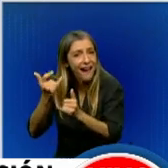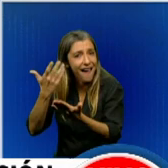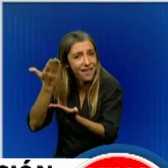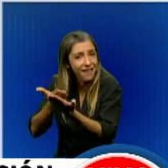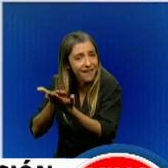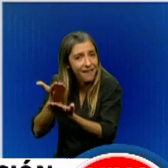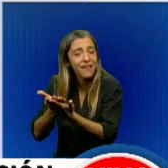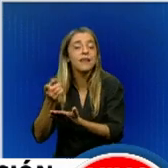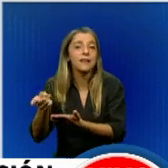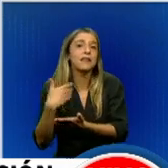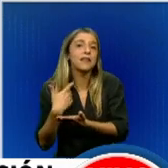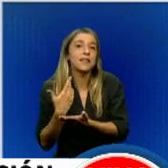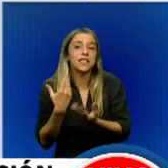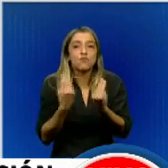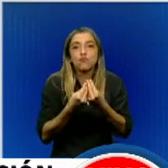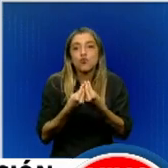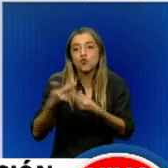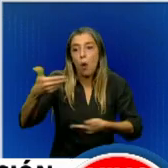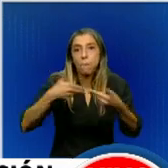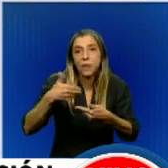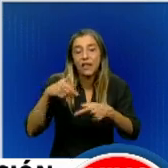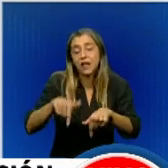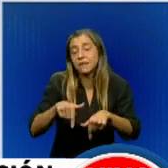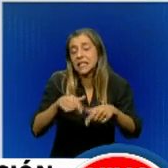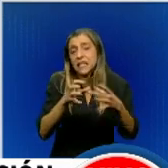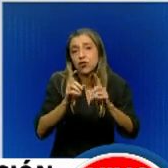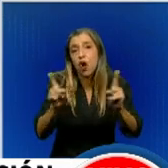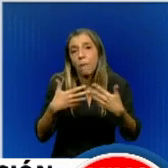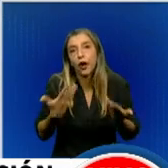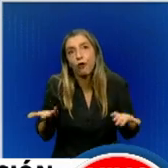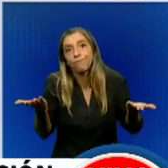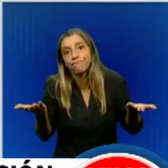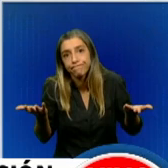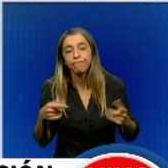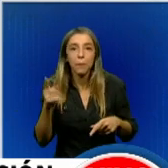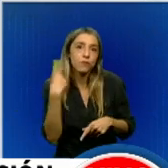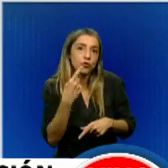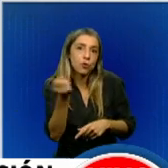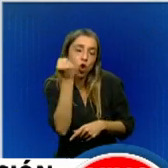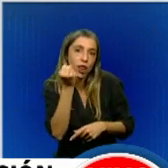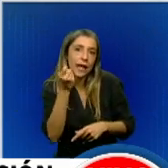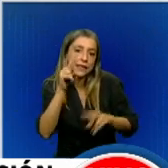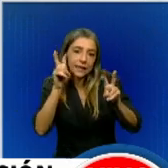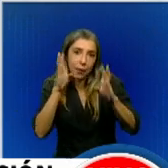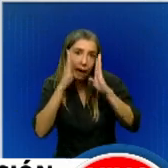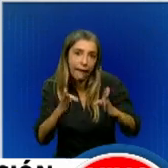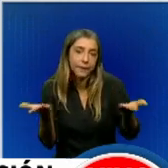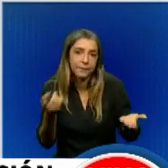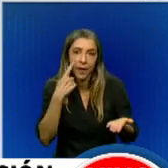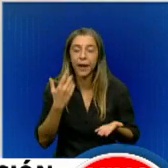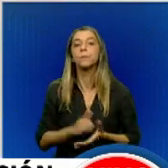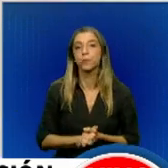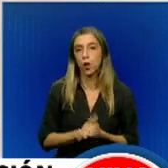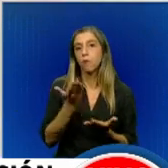requerimientos de ese sector les pido no en esta sesión obviamente para que lo veamos a ese tema presidente le